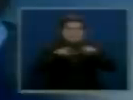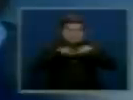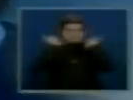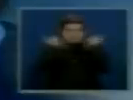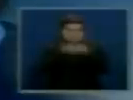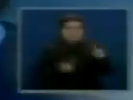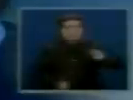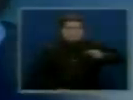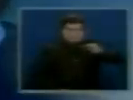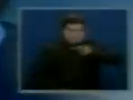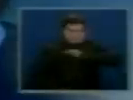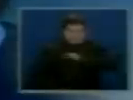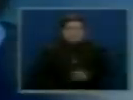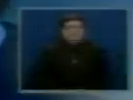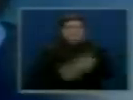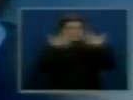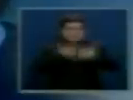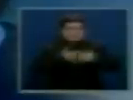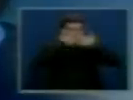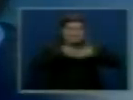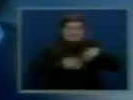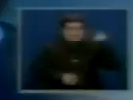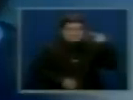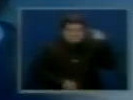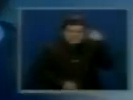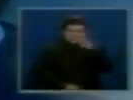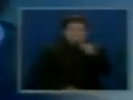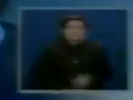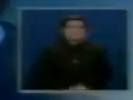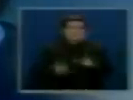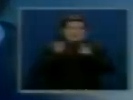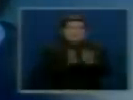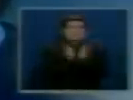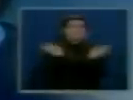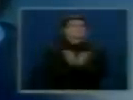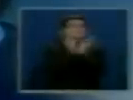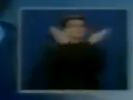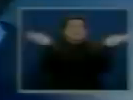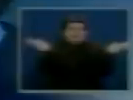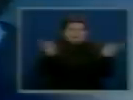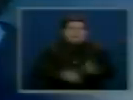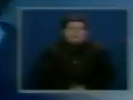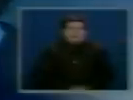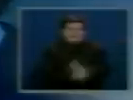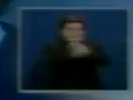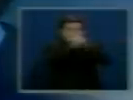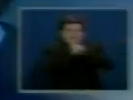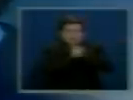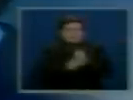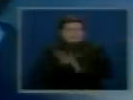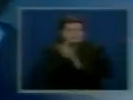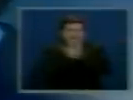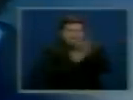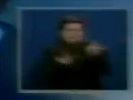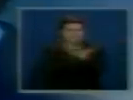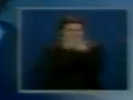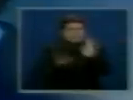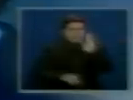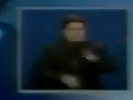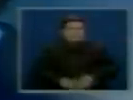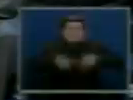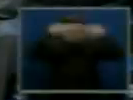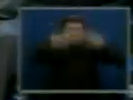de los ministerios, de las empresas estatales y de la administración pública en general, a garantizar el libre acceso de sus resoluciones y